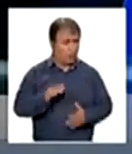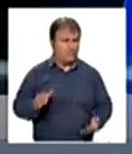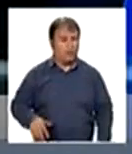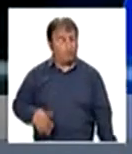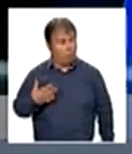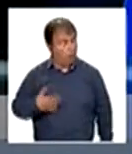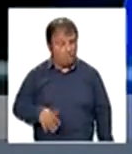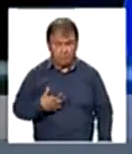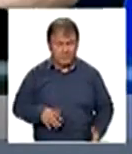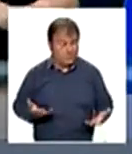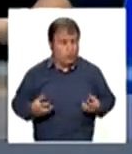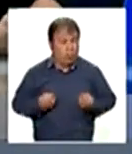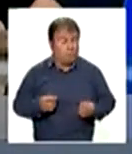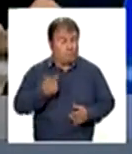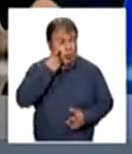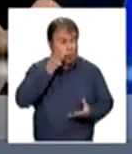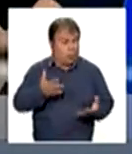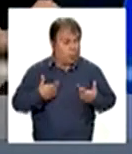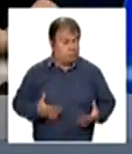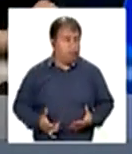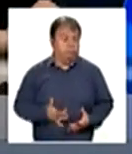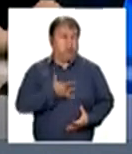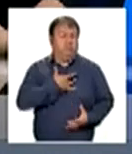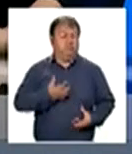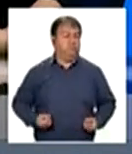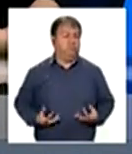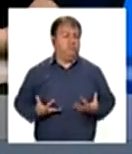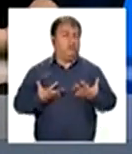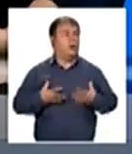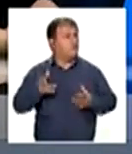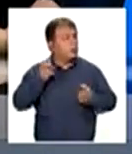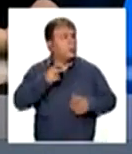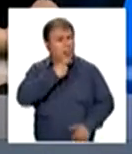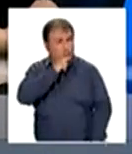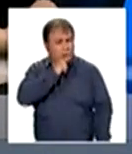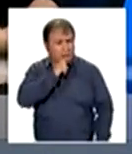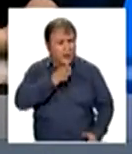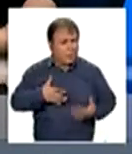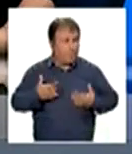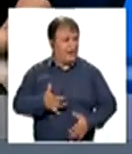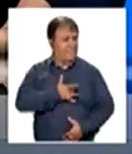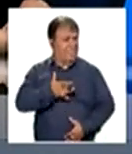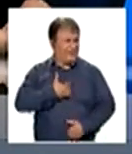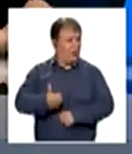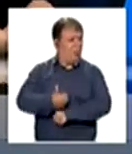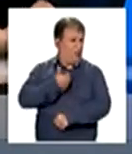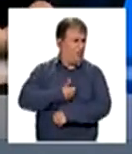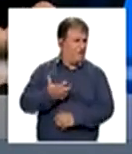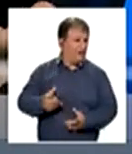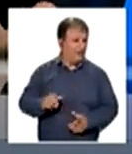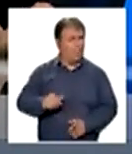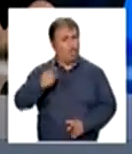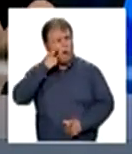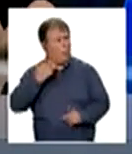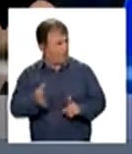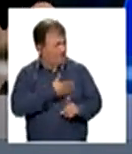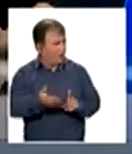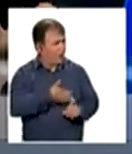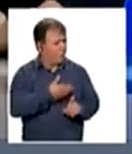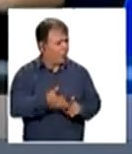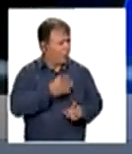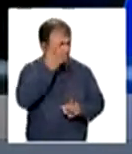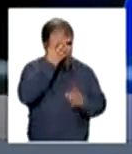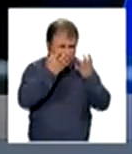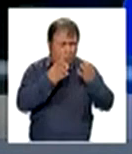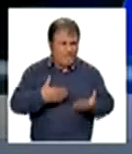Ay, sin conocerla, me cala profundo escuchar a una mujer que pueda sentirse culpable de que un hombre le haya hecho lo que le ha hecho en la